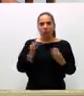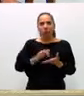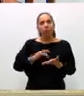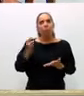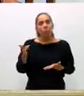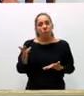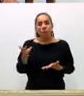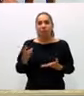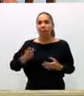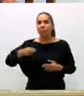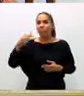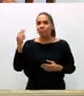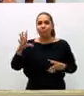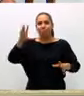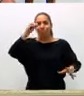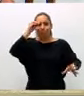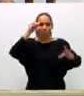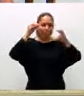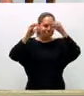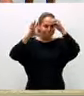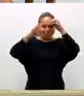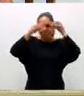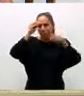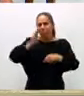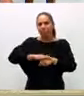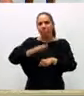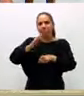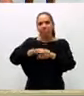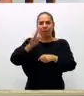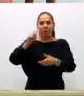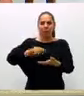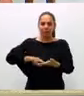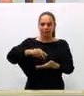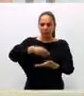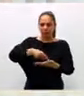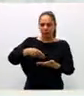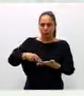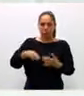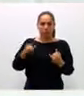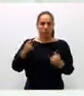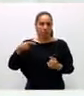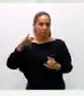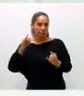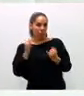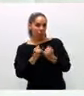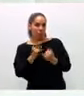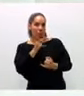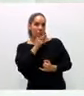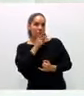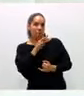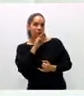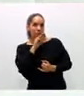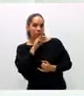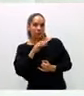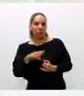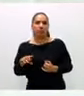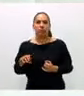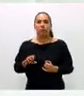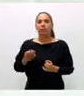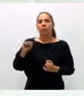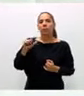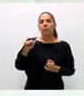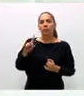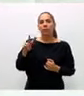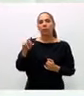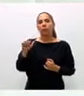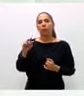mucho acerca de la negociación y mediación en las aulas, pero también con los padres de familia. Salvador Díaz, la presencia de